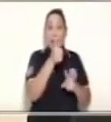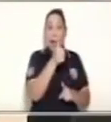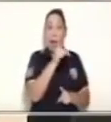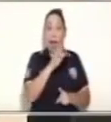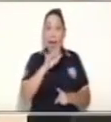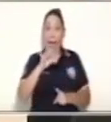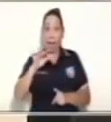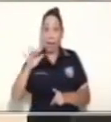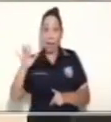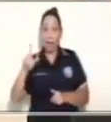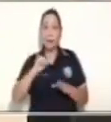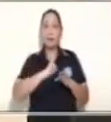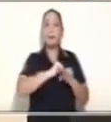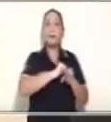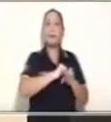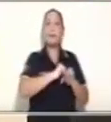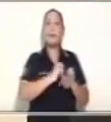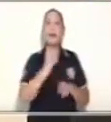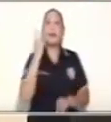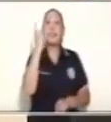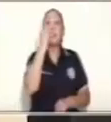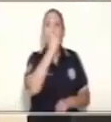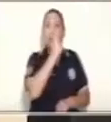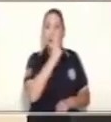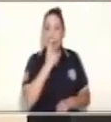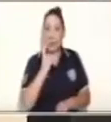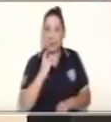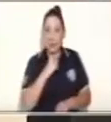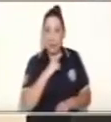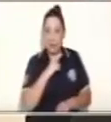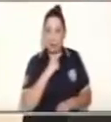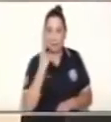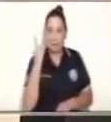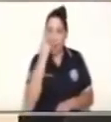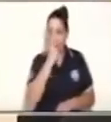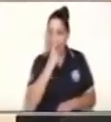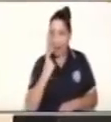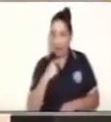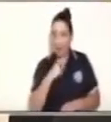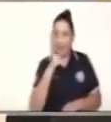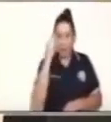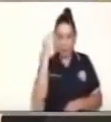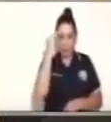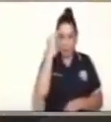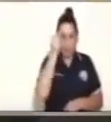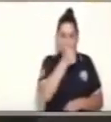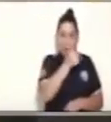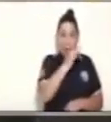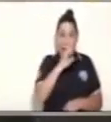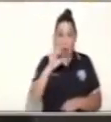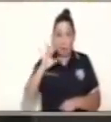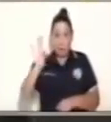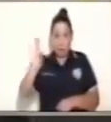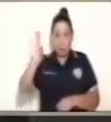vamos a repasar la letra S. Y para ello